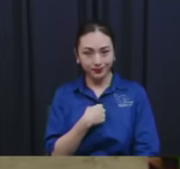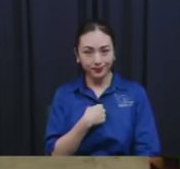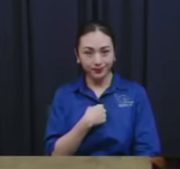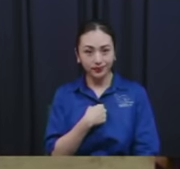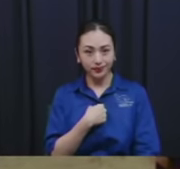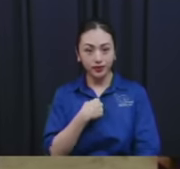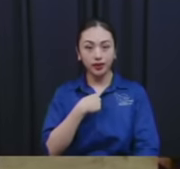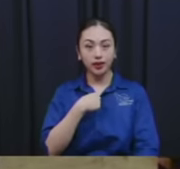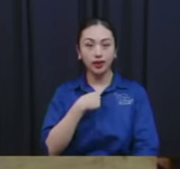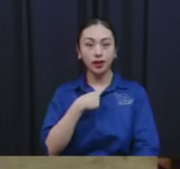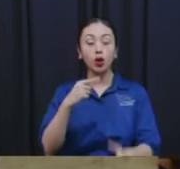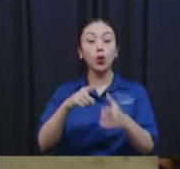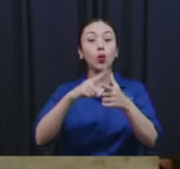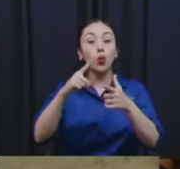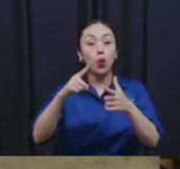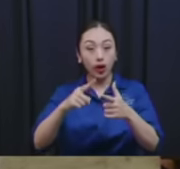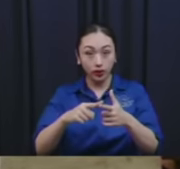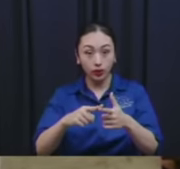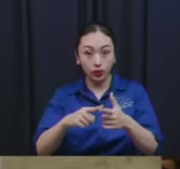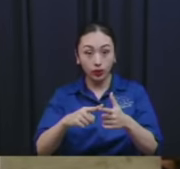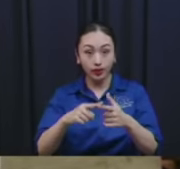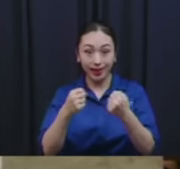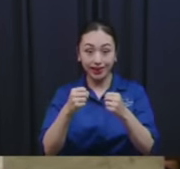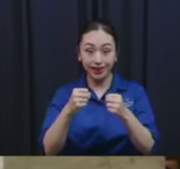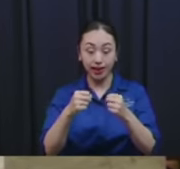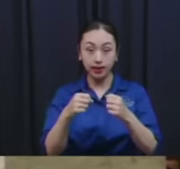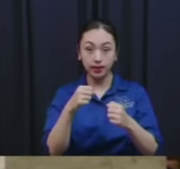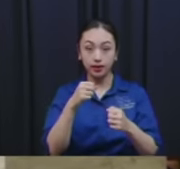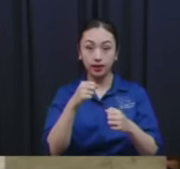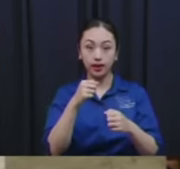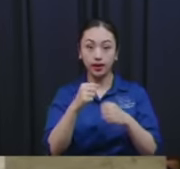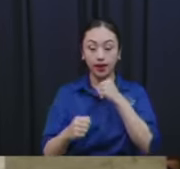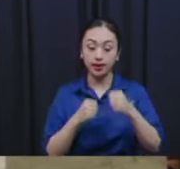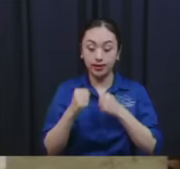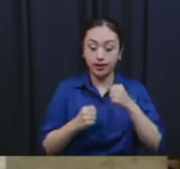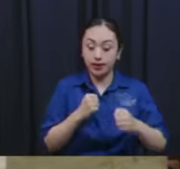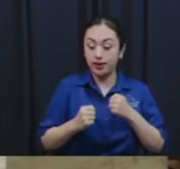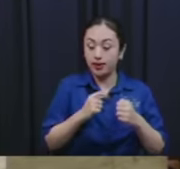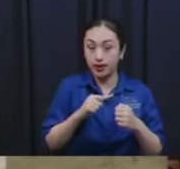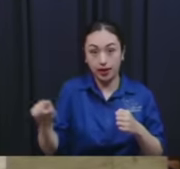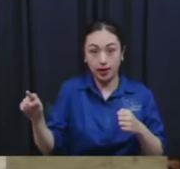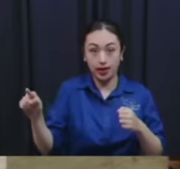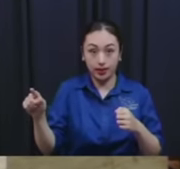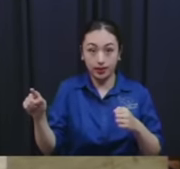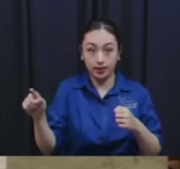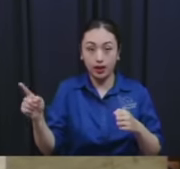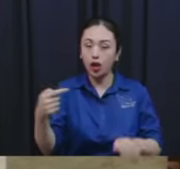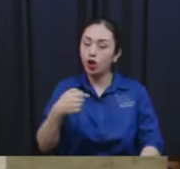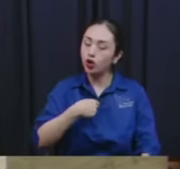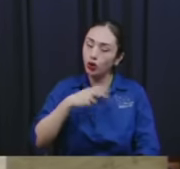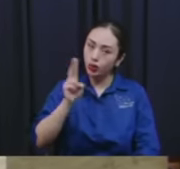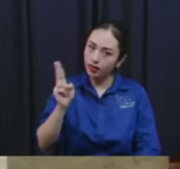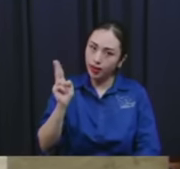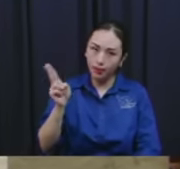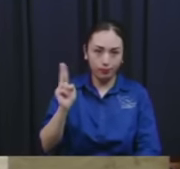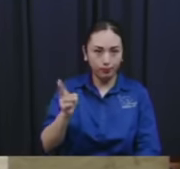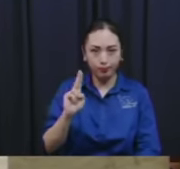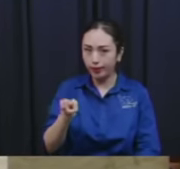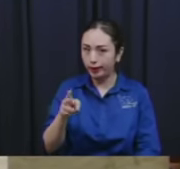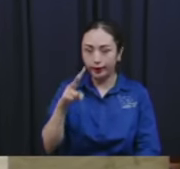carreras esas famosas del 21k eh yo termino siempre atendiendo a alguien